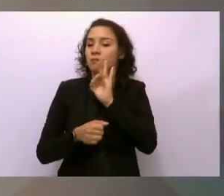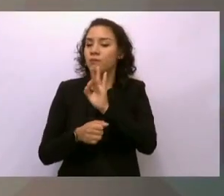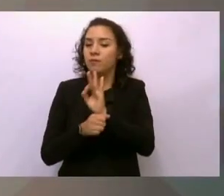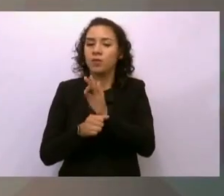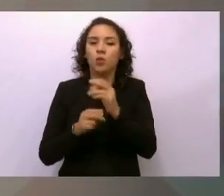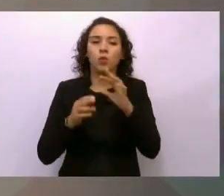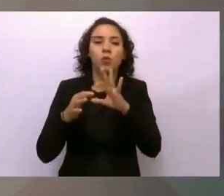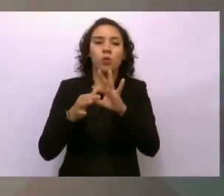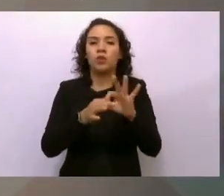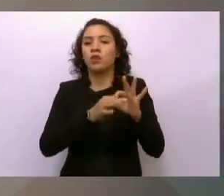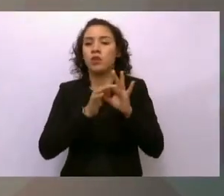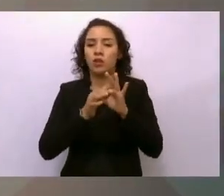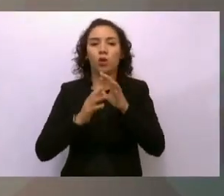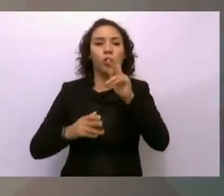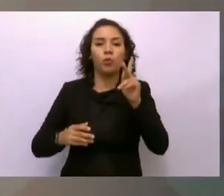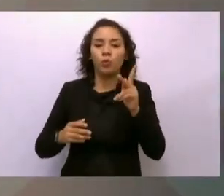y